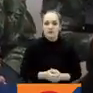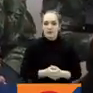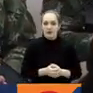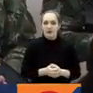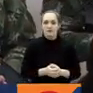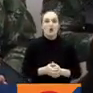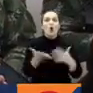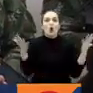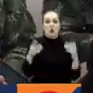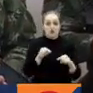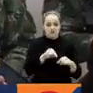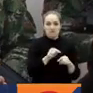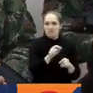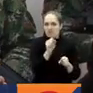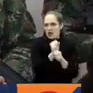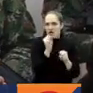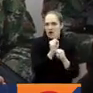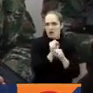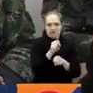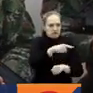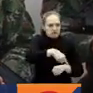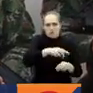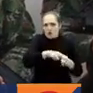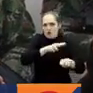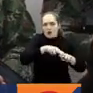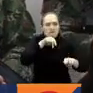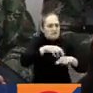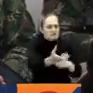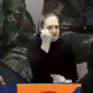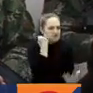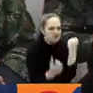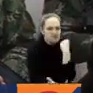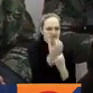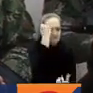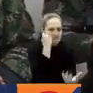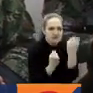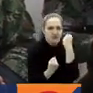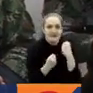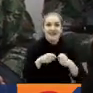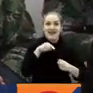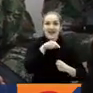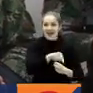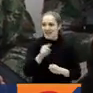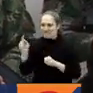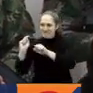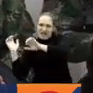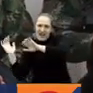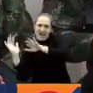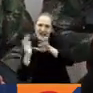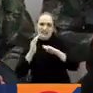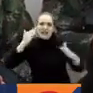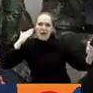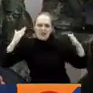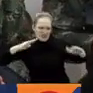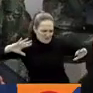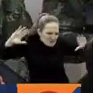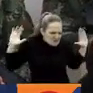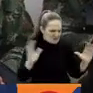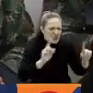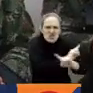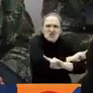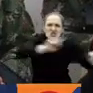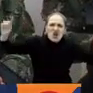una sonada en la cual más de 200 campesinos por cada 20, 30 hombres lo fueron acorralando